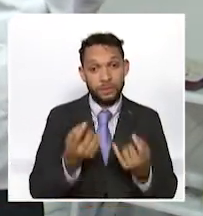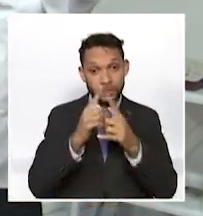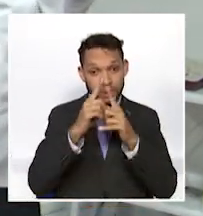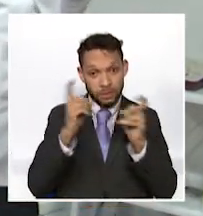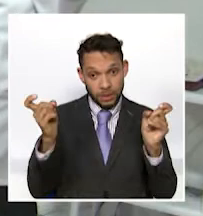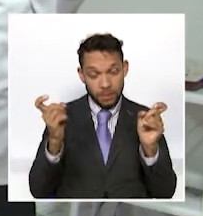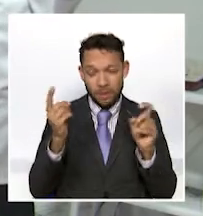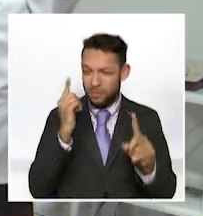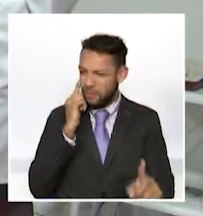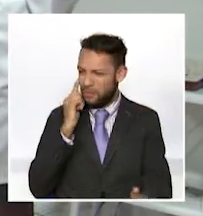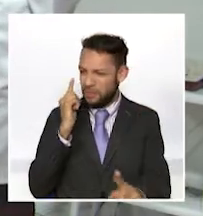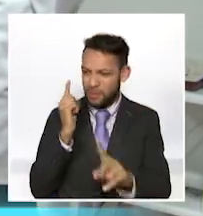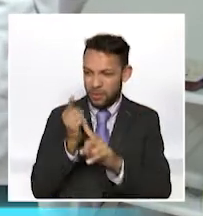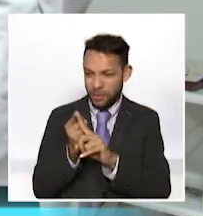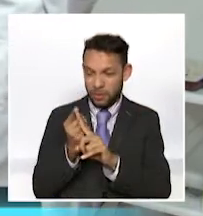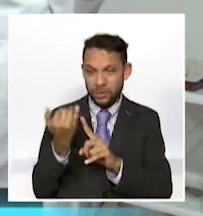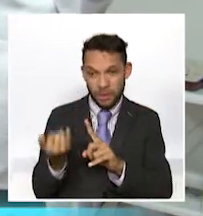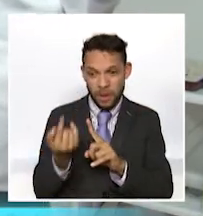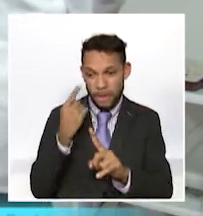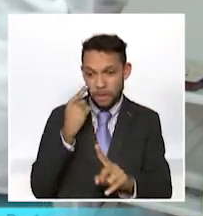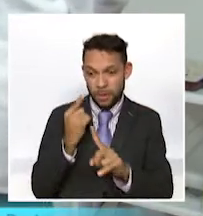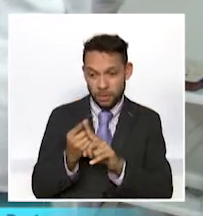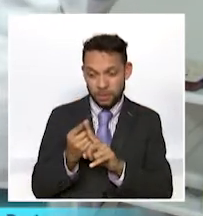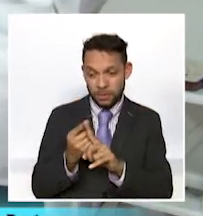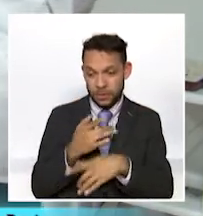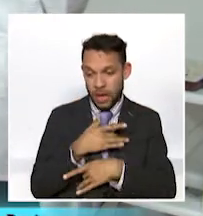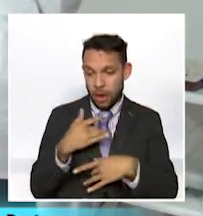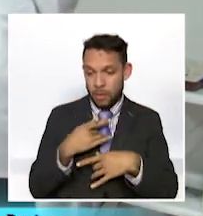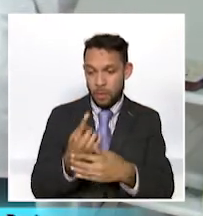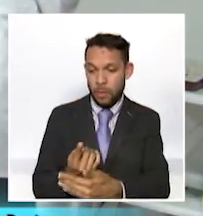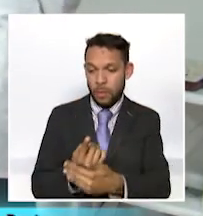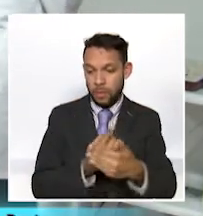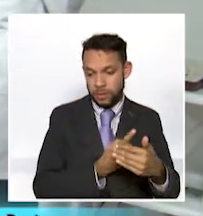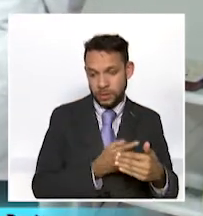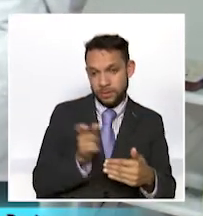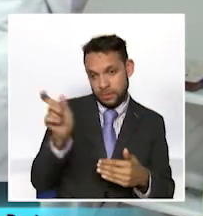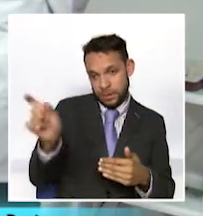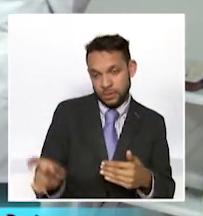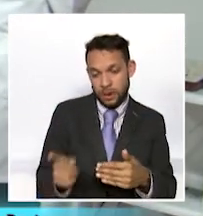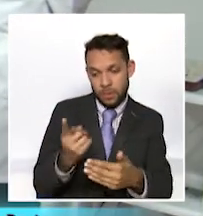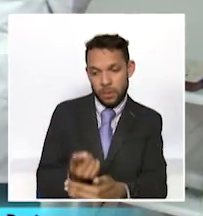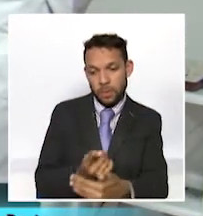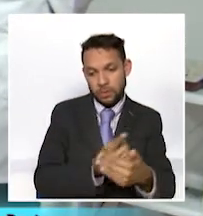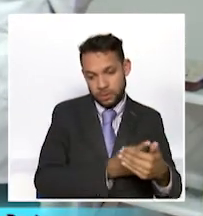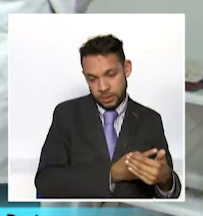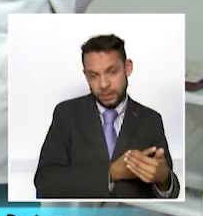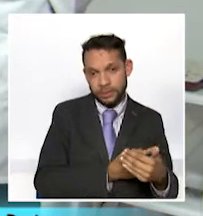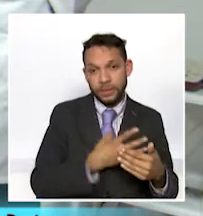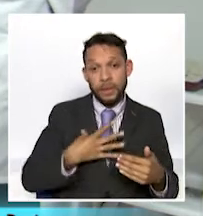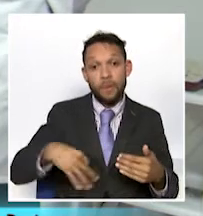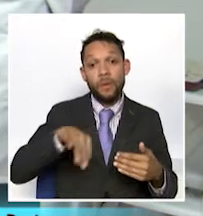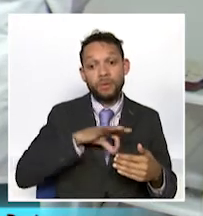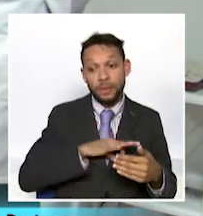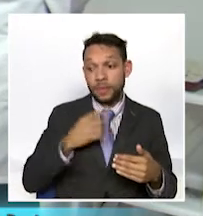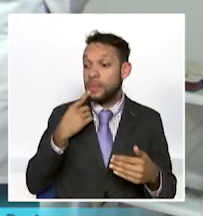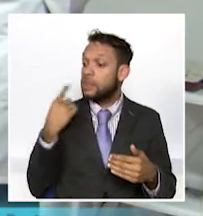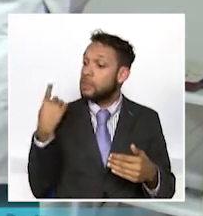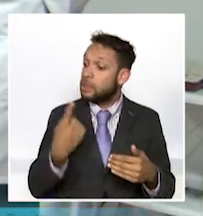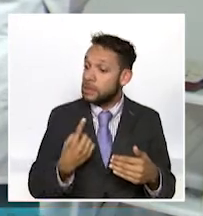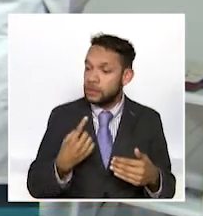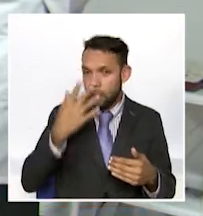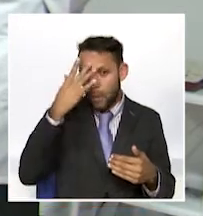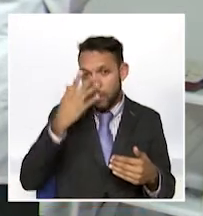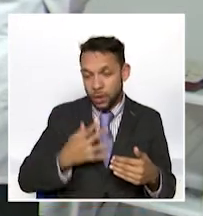objetivos de nuestras prioridades es la seguridad del paciente. Entonces, entender lo que está diciendo es porque